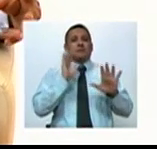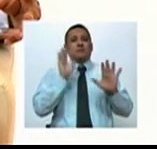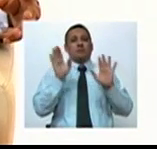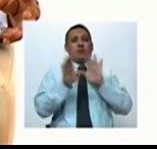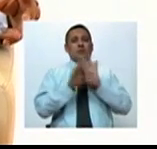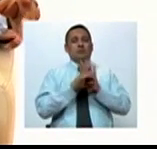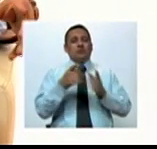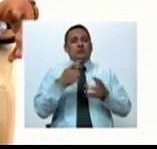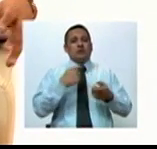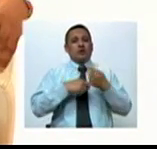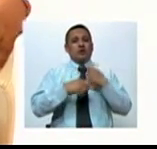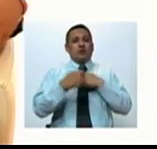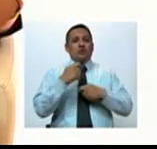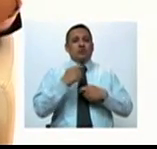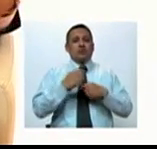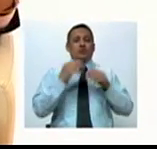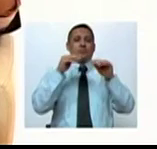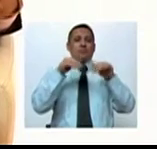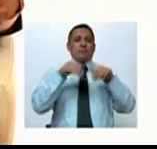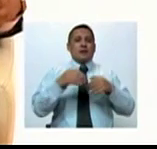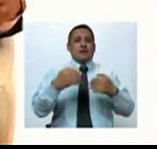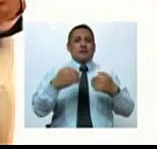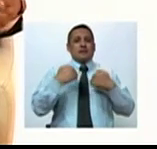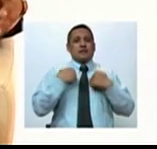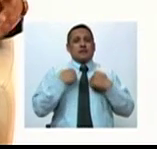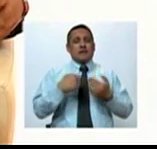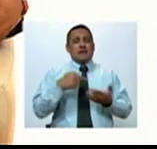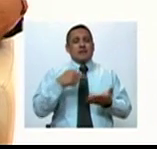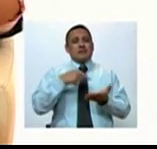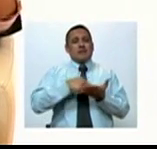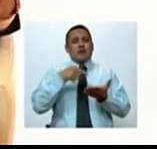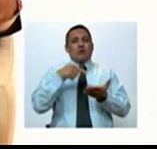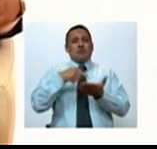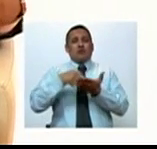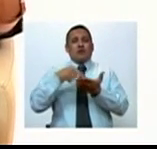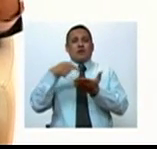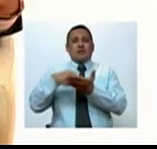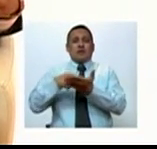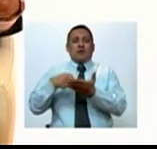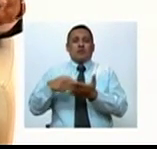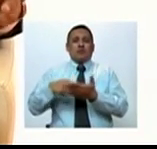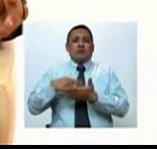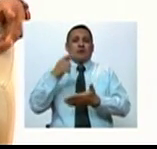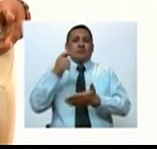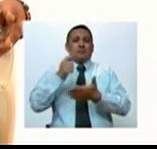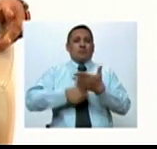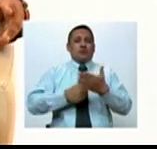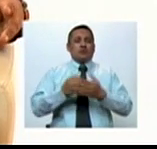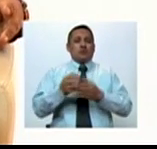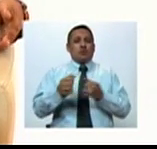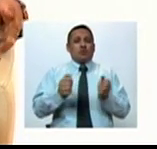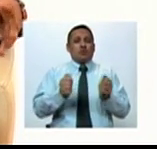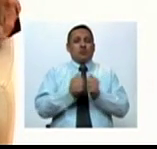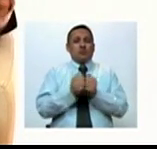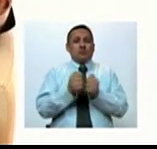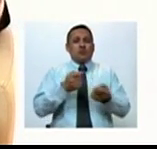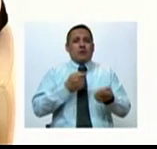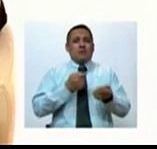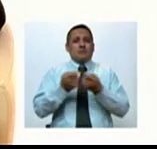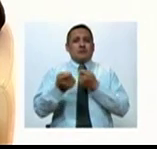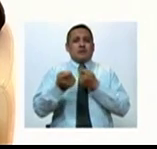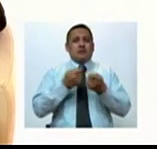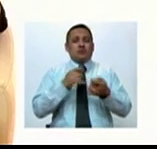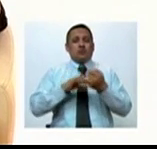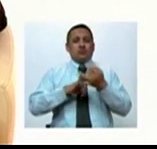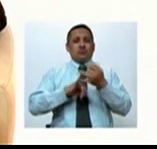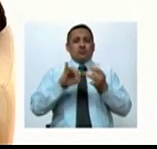le funcionó y tenía deudas por impuestos con la administración. Claro. Entonces